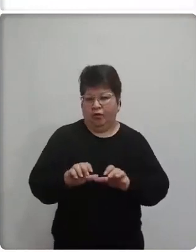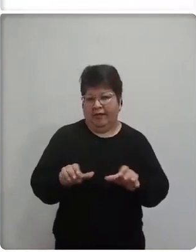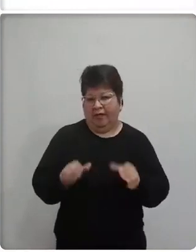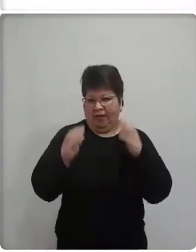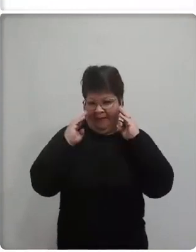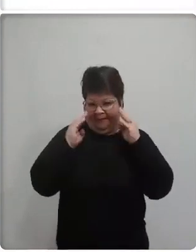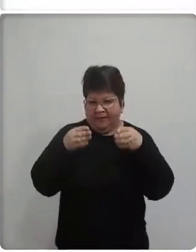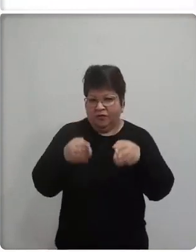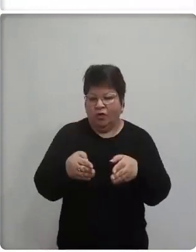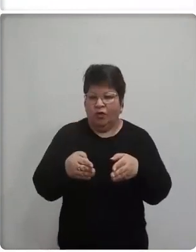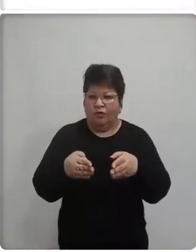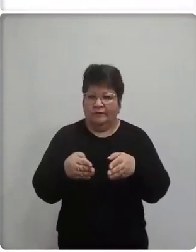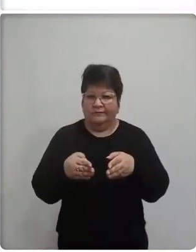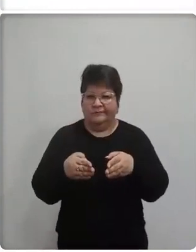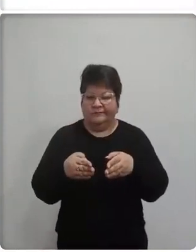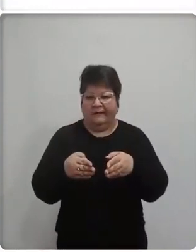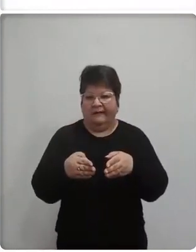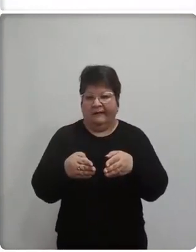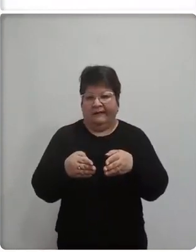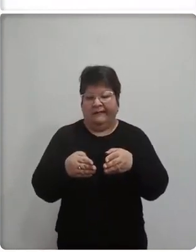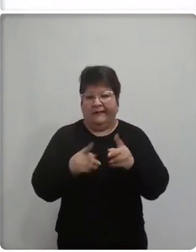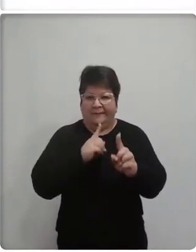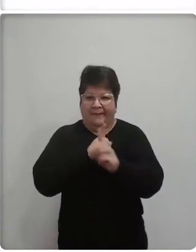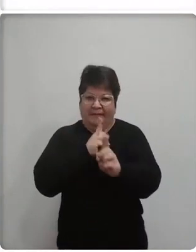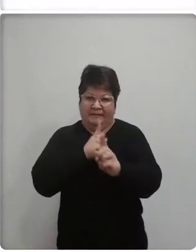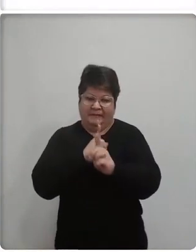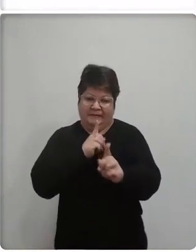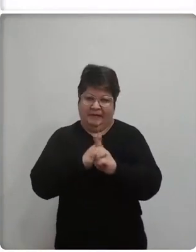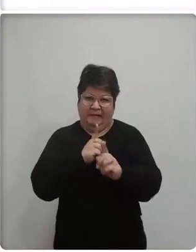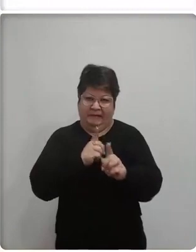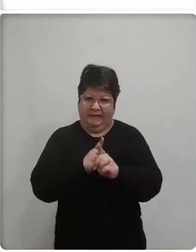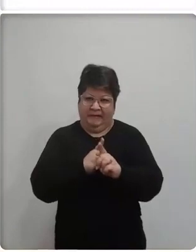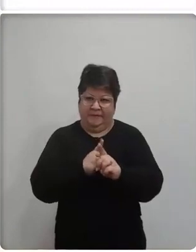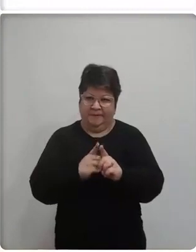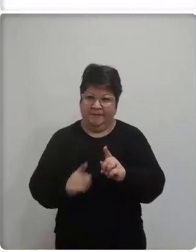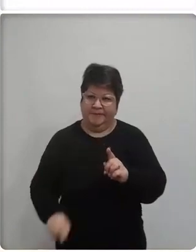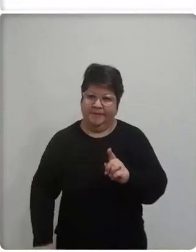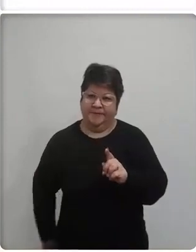ambulatoria, sobre todo que van a tener que tener claro los del equipo de recepción.